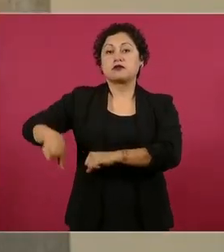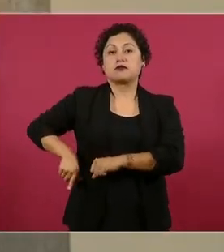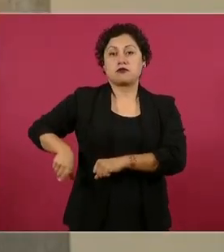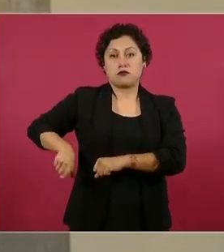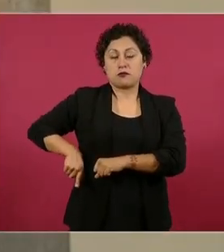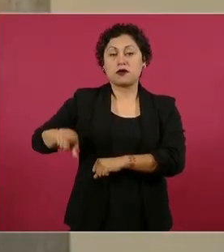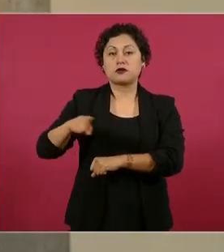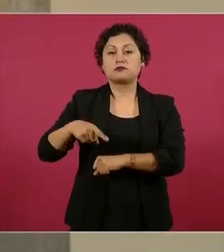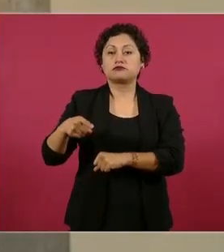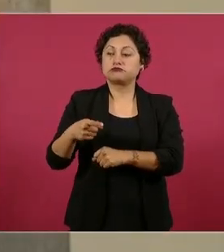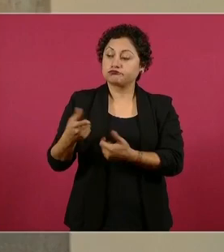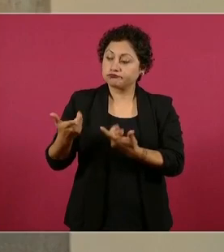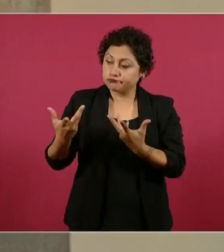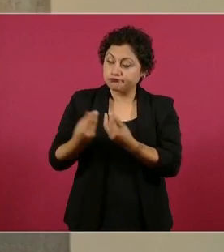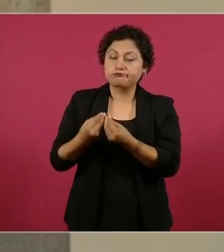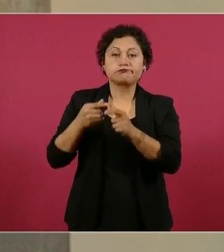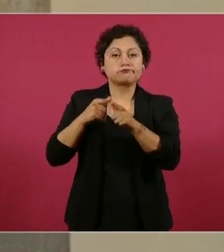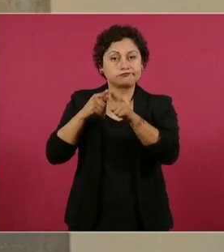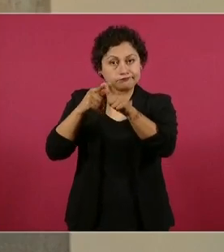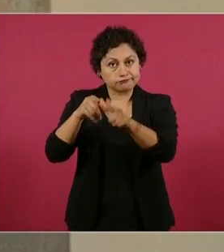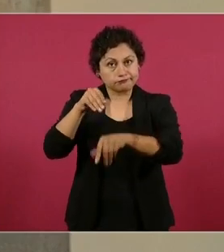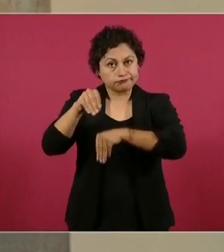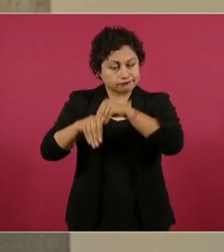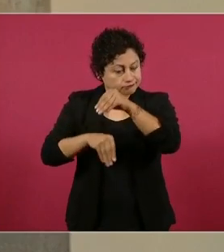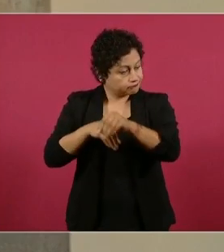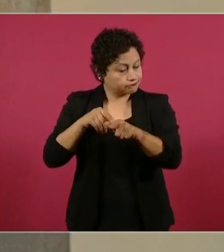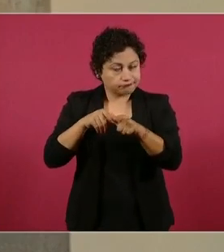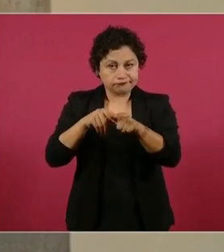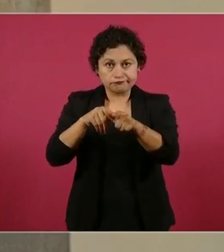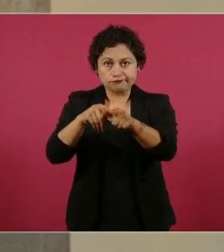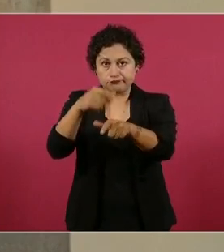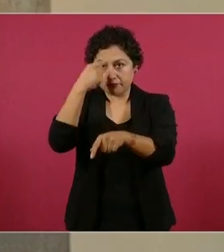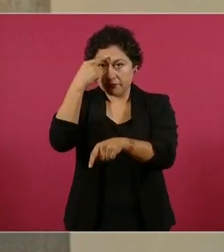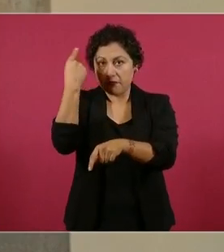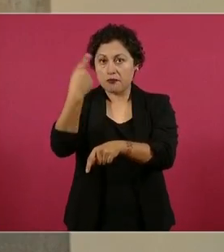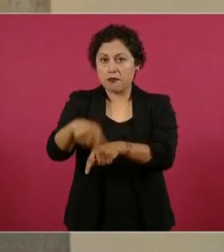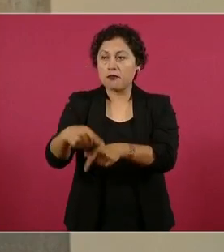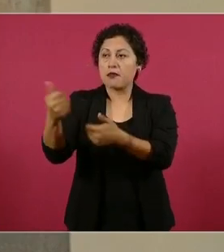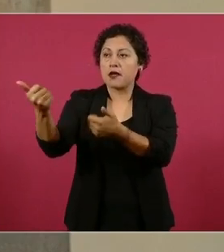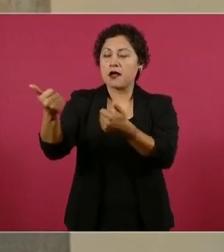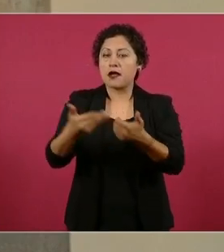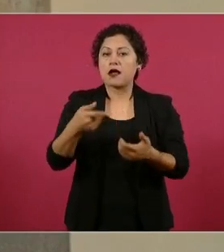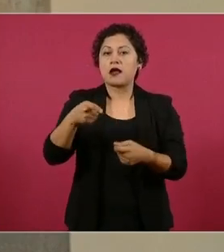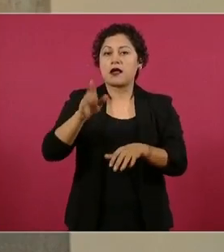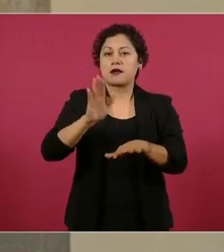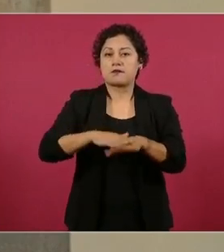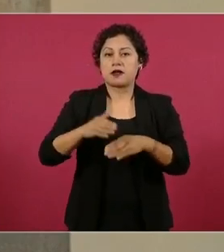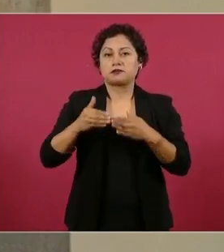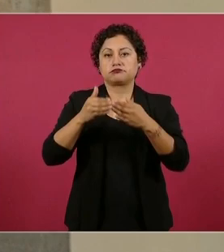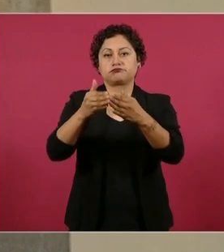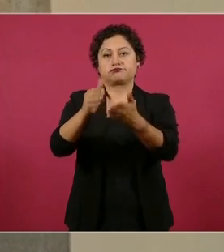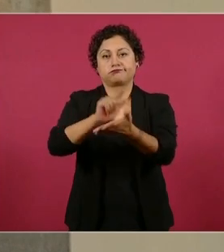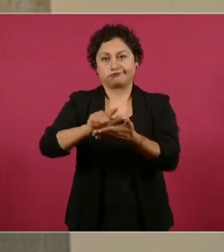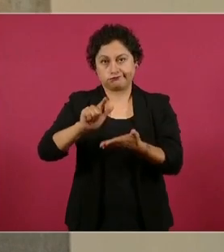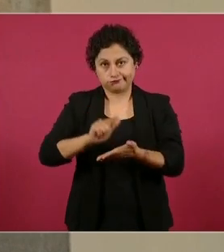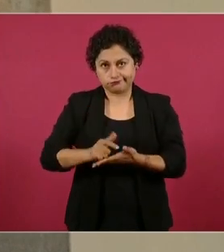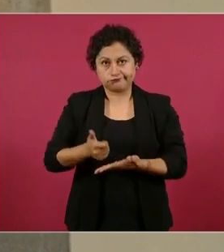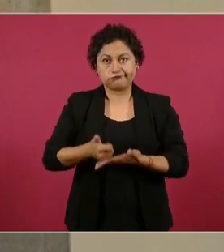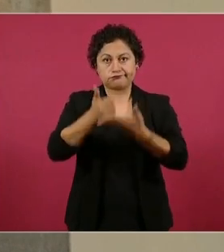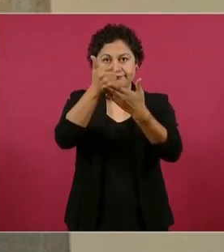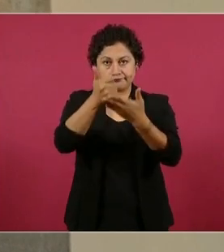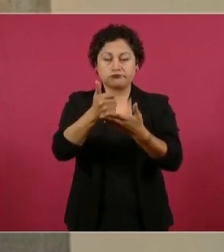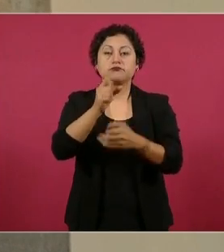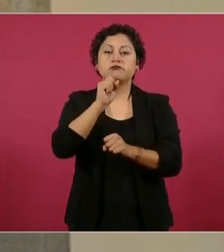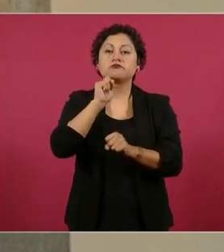de más buques sargaceros, al menos de un buque oceánico y 6 sargaceras costeras, así como la adquisición de